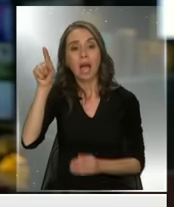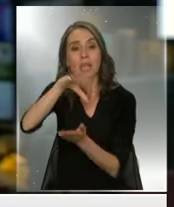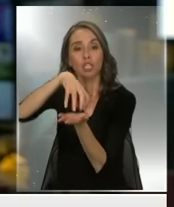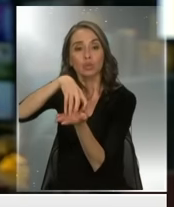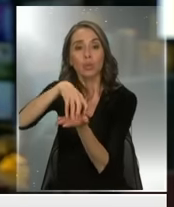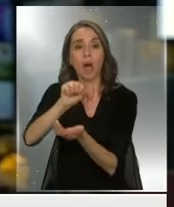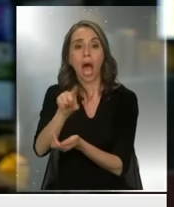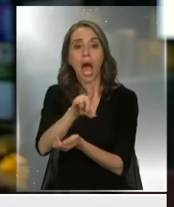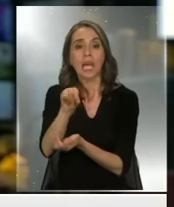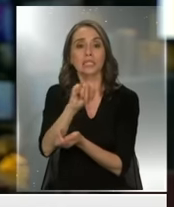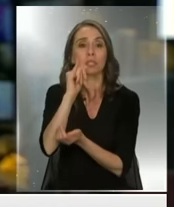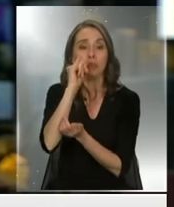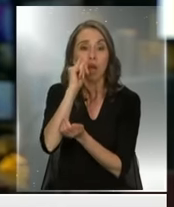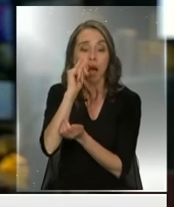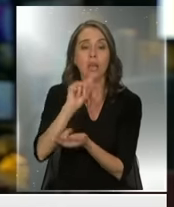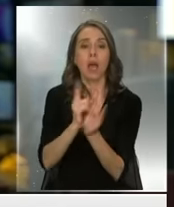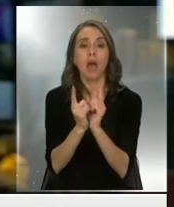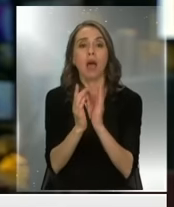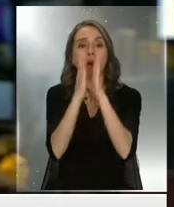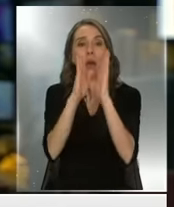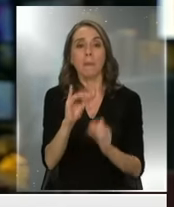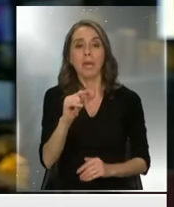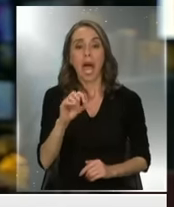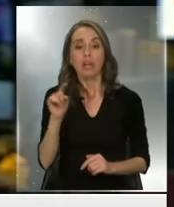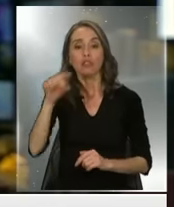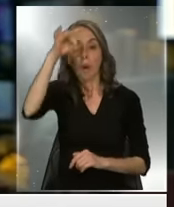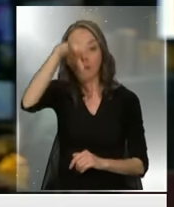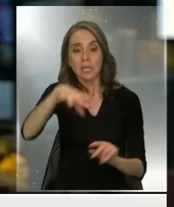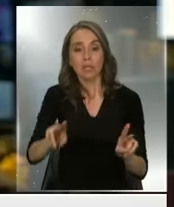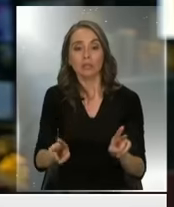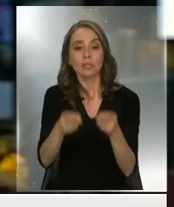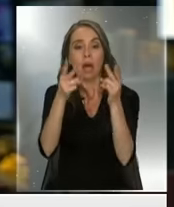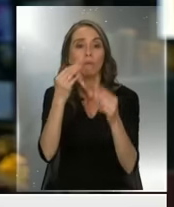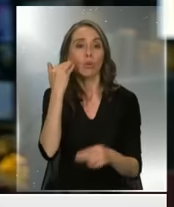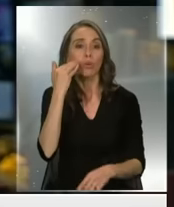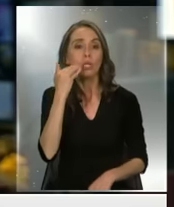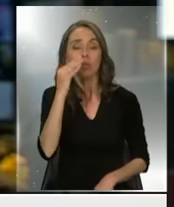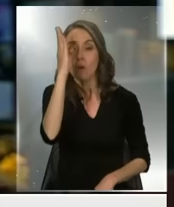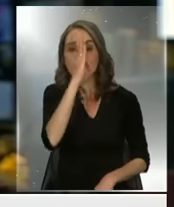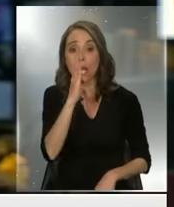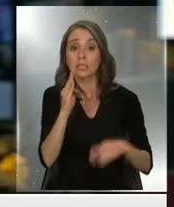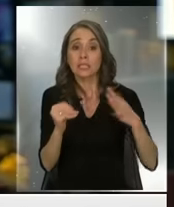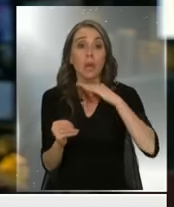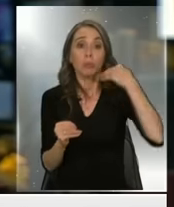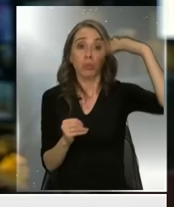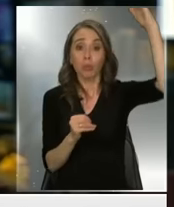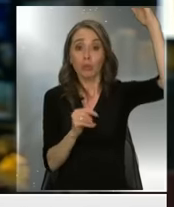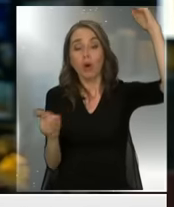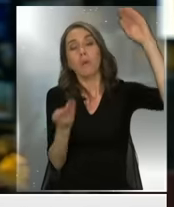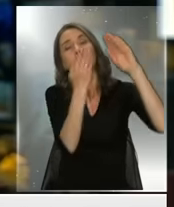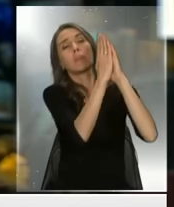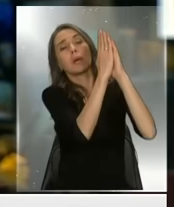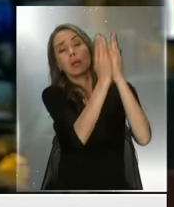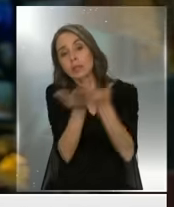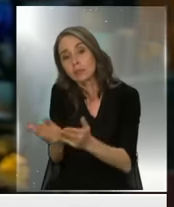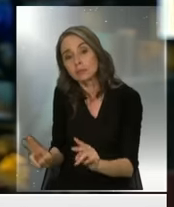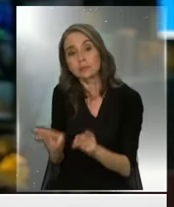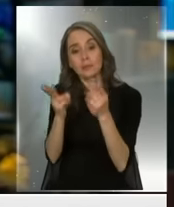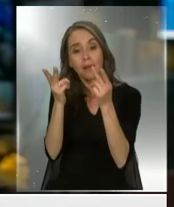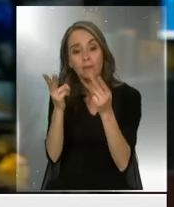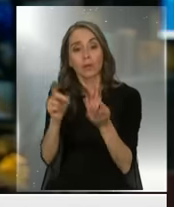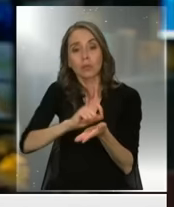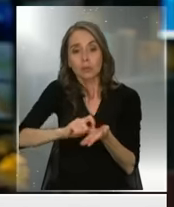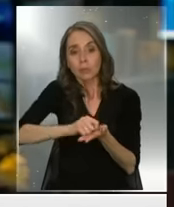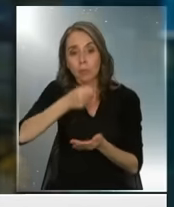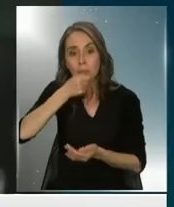de que el Vaticano le aprobara uno de sus milagros. Salvó a un niño brasileño. Vamos a ver los detalles de esta impactante historia junto a María José